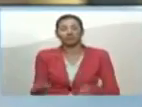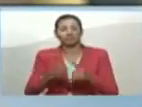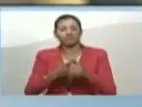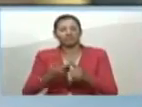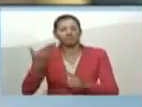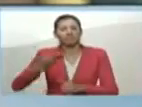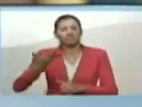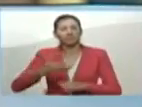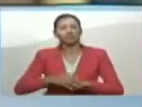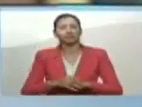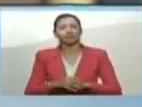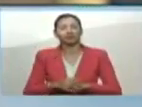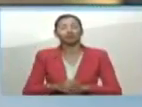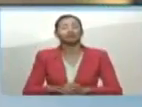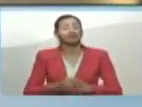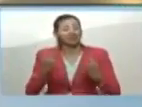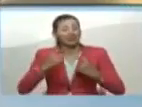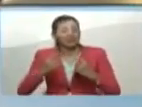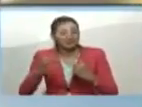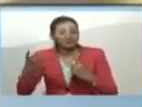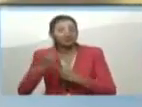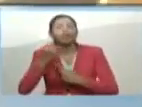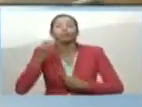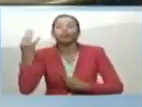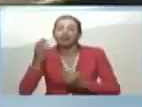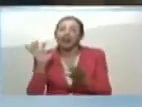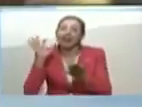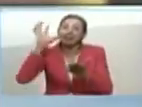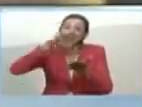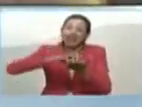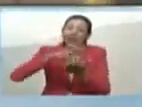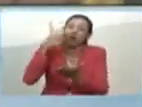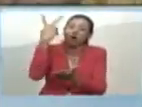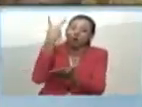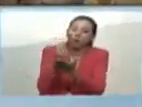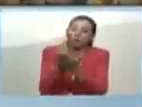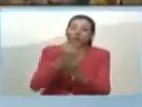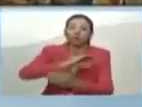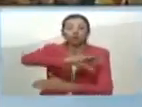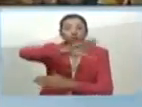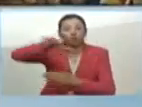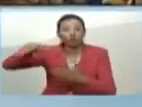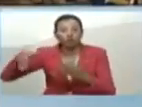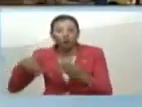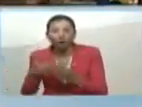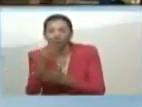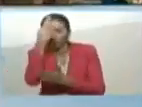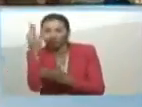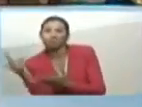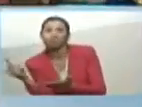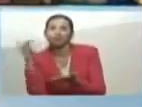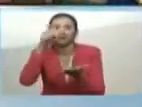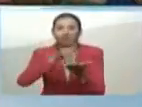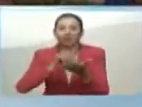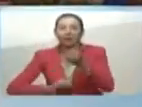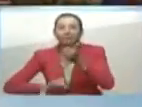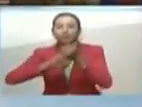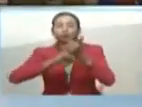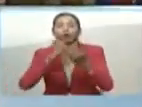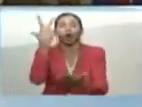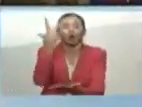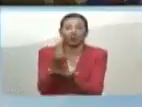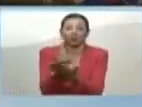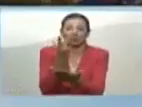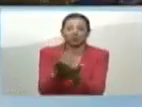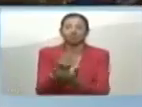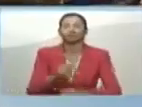verdadero Estado comunal. Es donde nosotros todos como consejo nos involucramos para consolidar ese Estado.